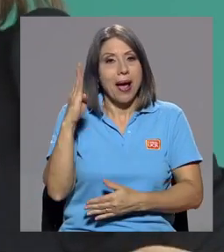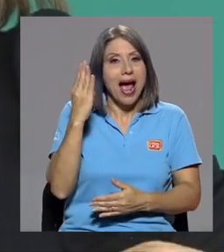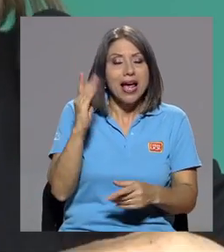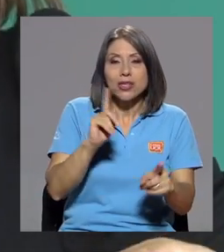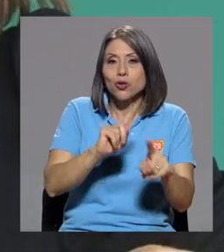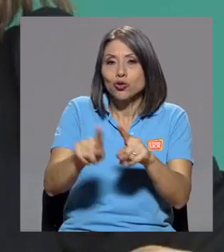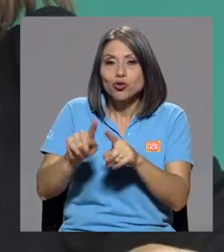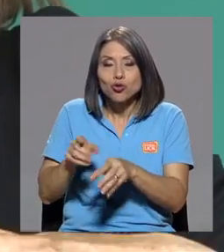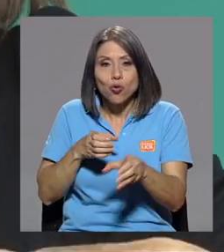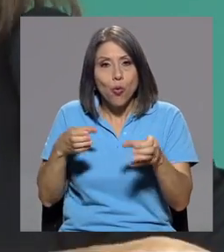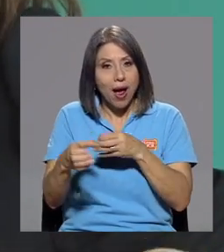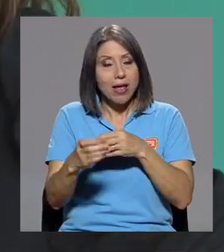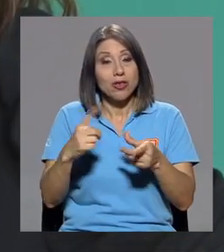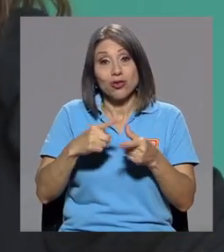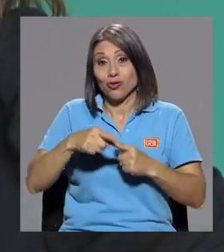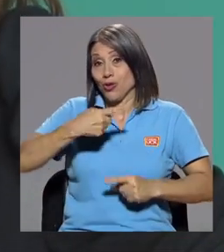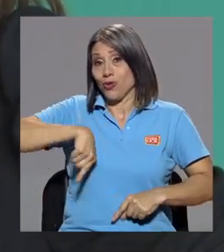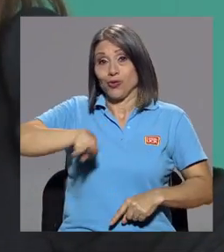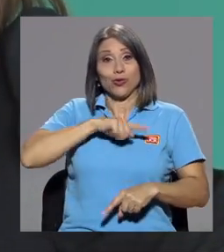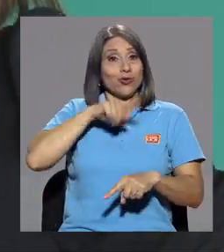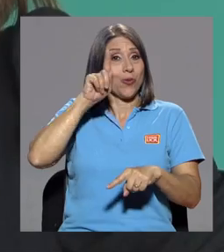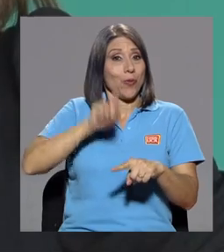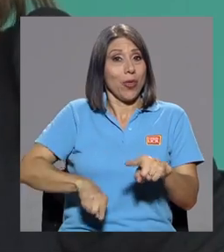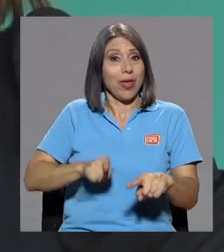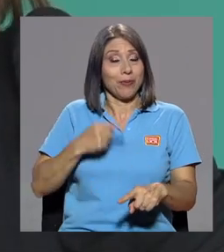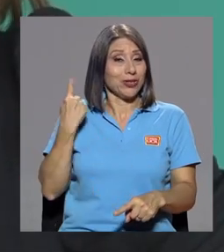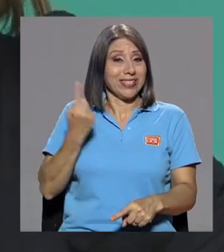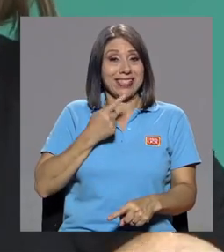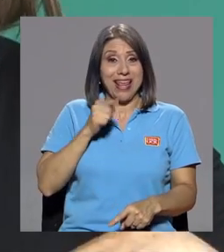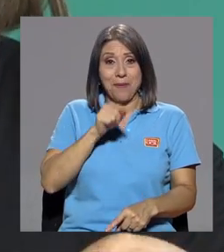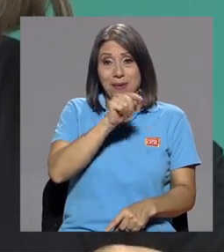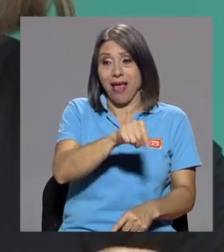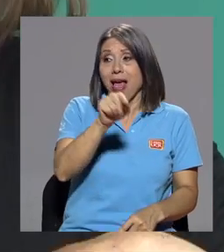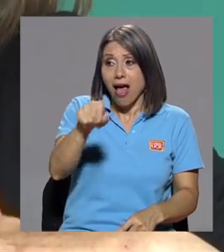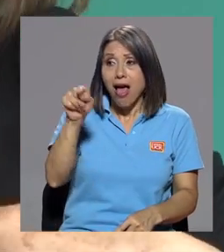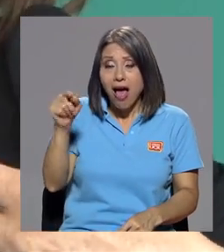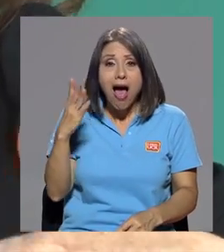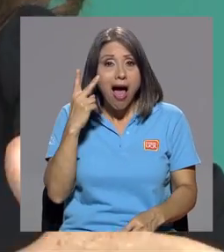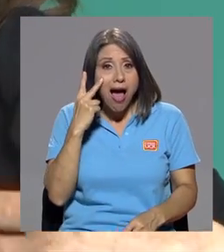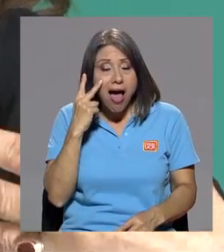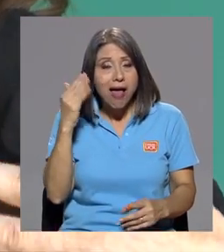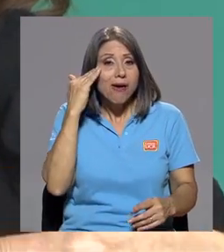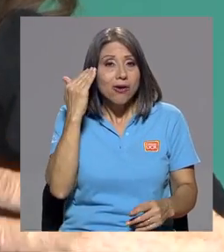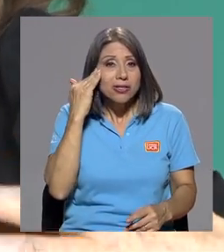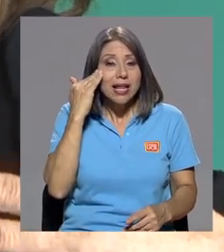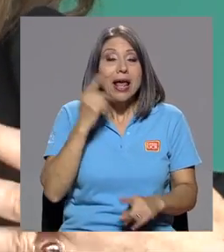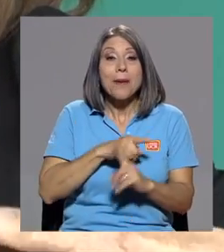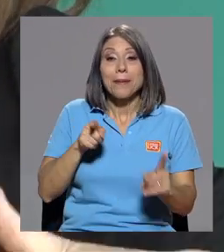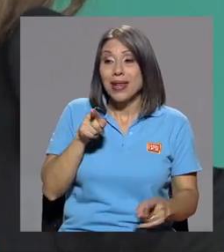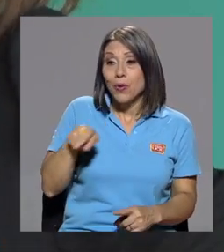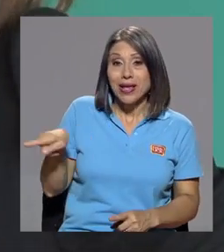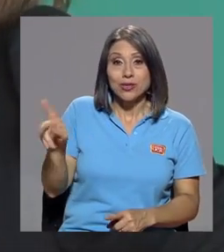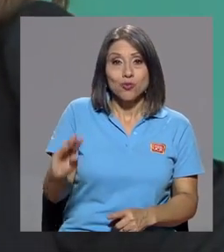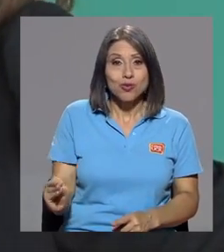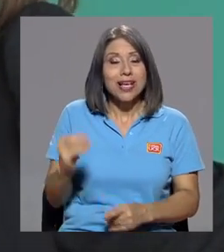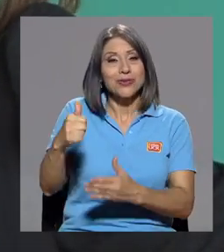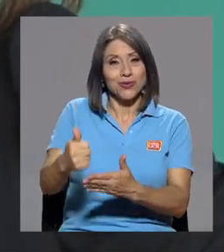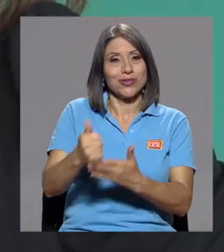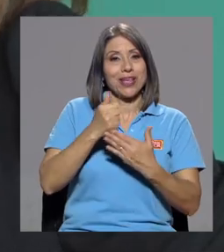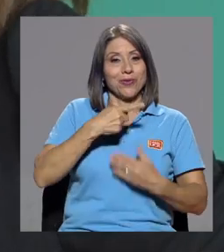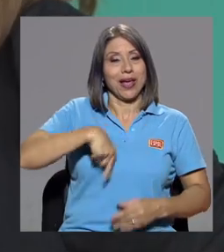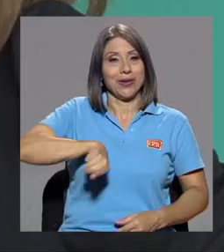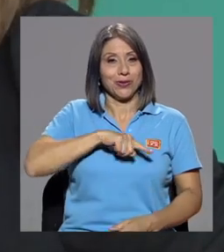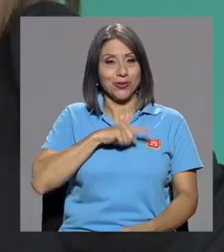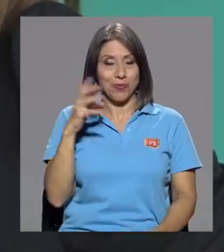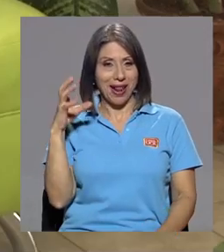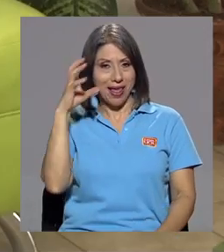habitaciones, ¿verdad? Entonces, nosotros no podemos estar siempre con esos espacios, pero estos muchachos nos pueden ayudar a nosotros a visualizar